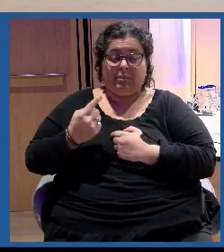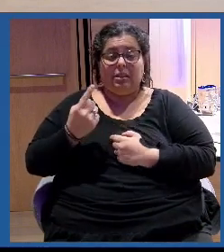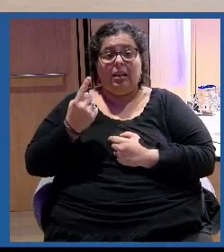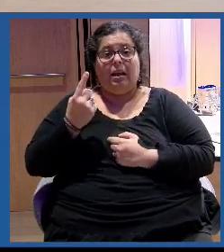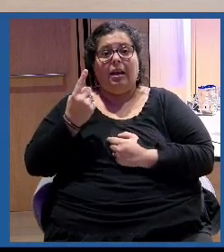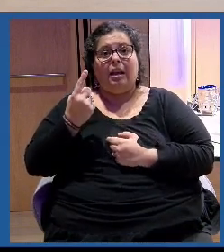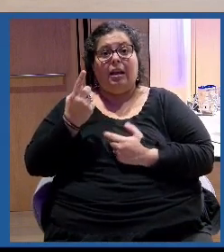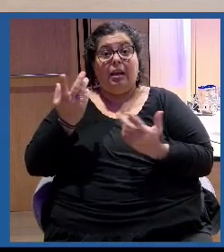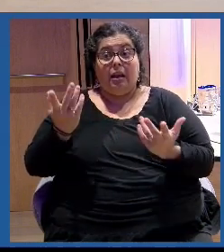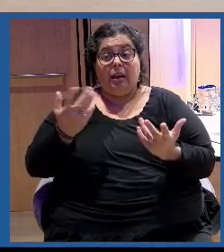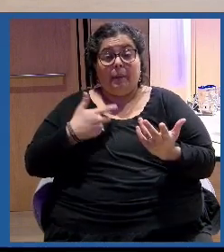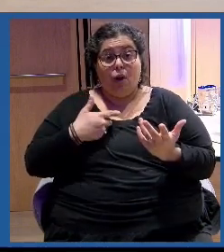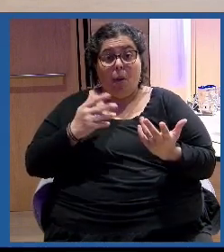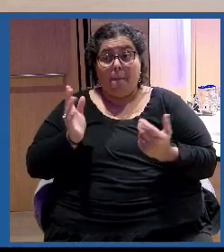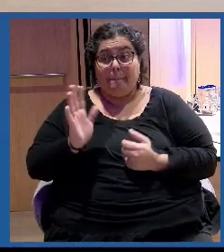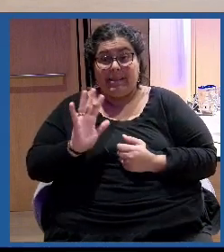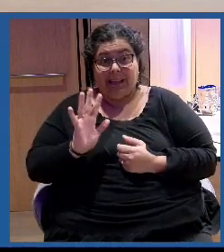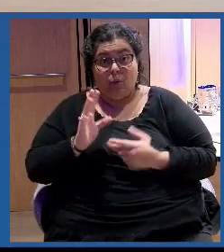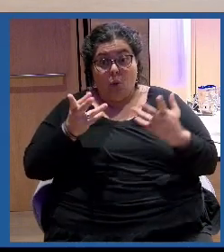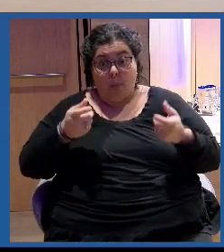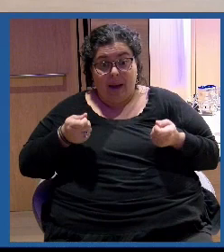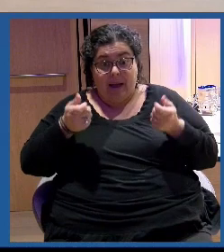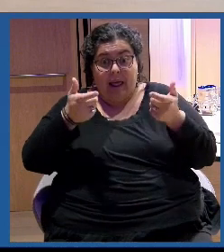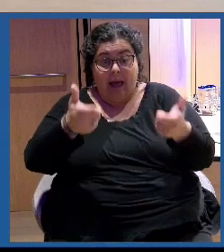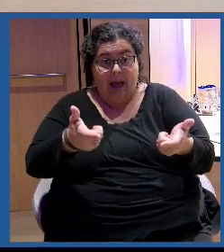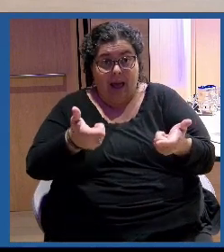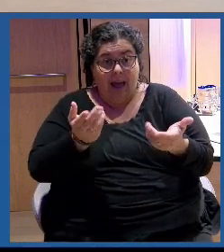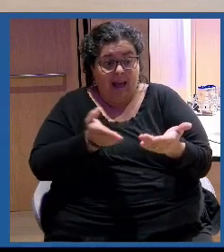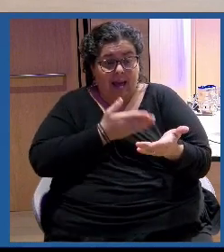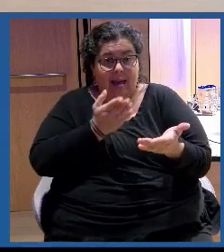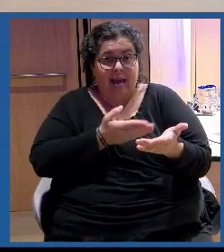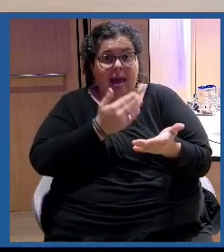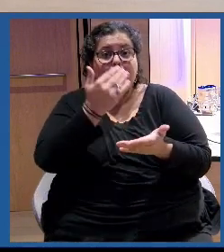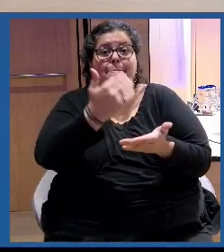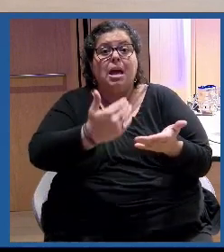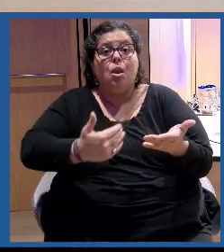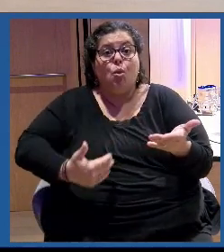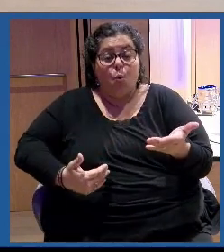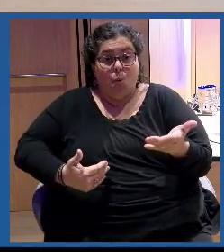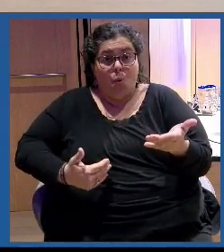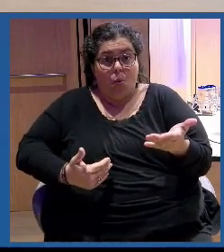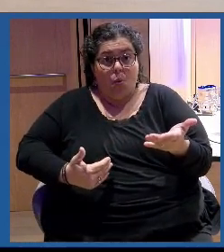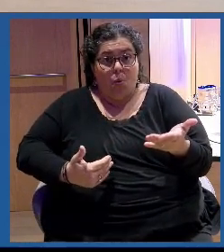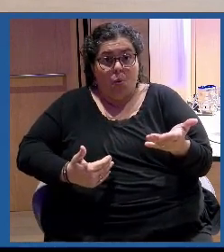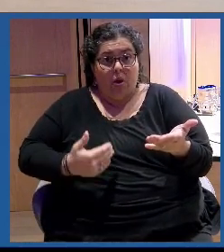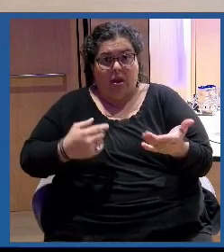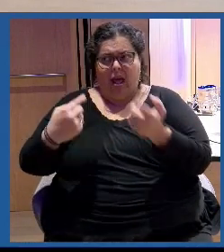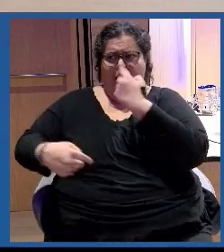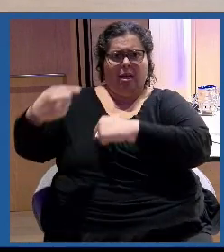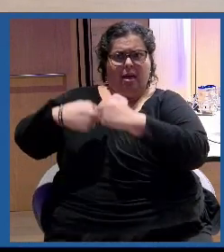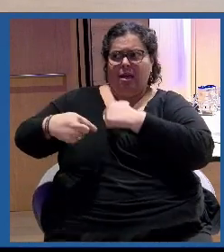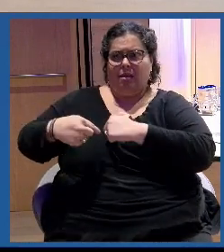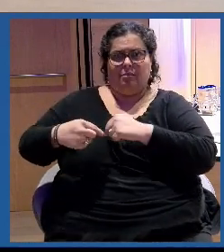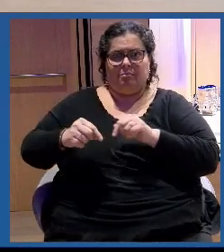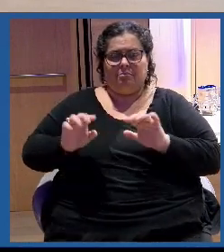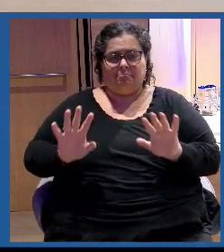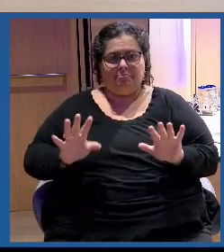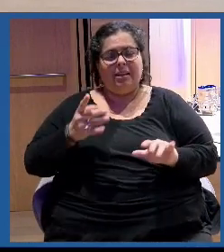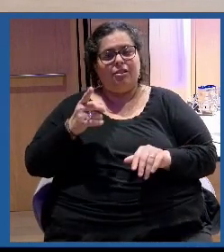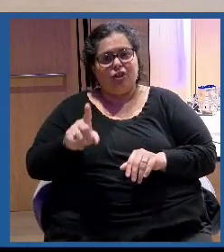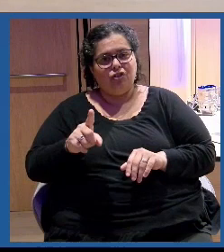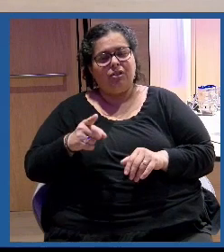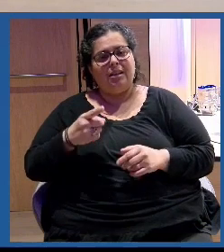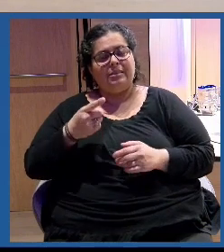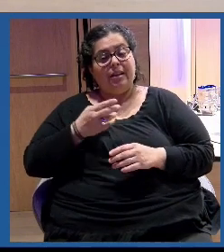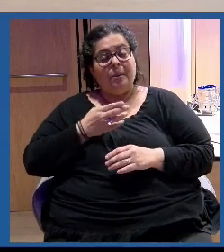que me saludó para ofrecerme la carta y me está acosando y